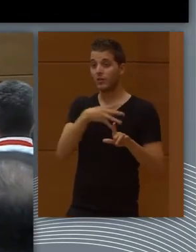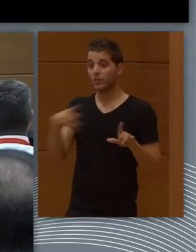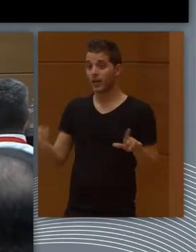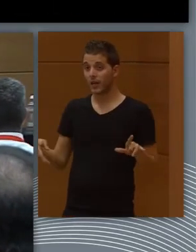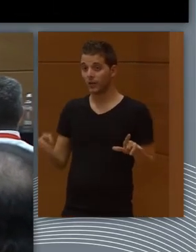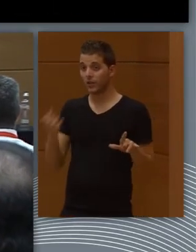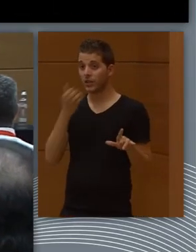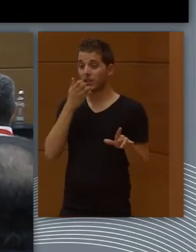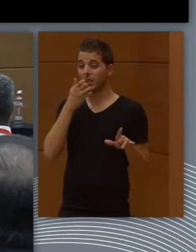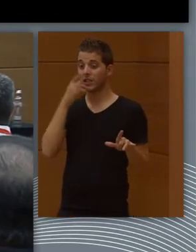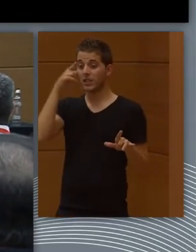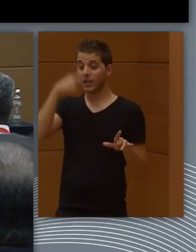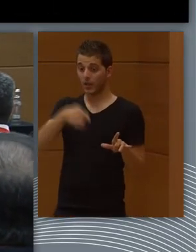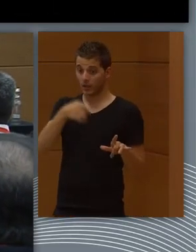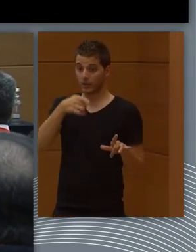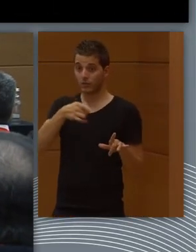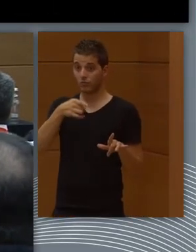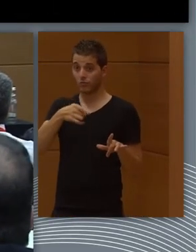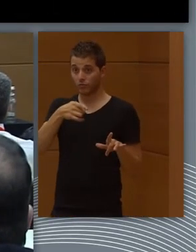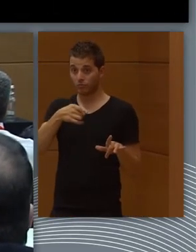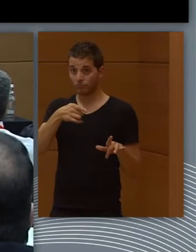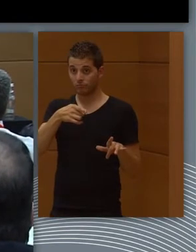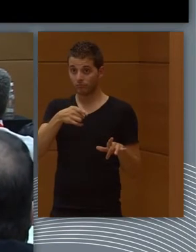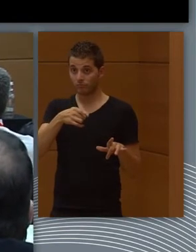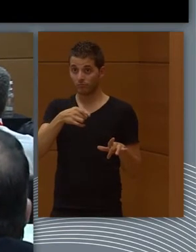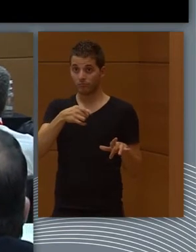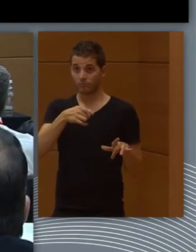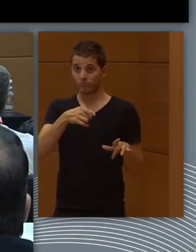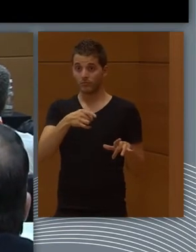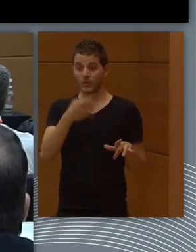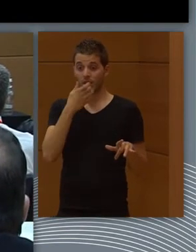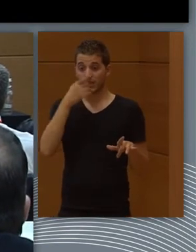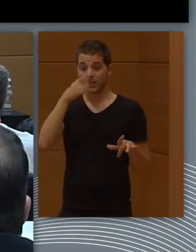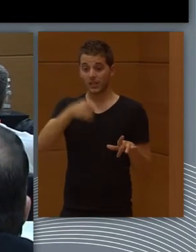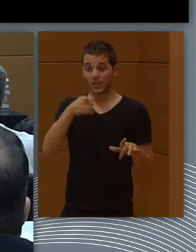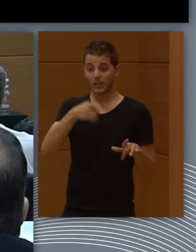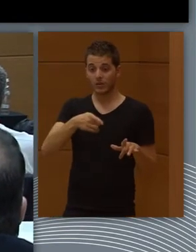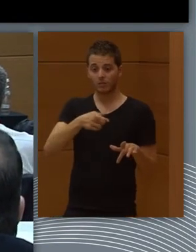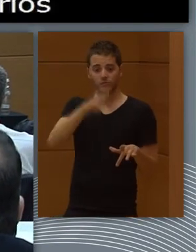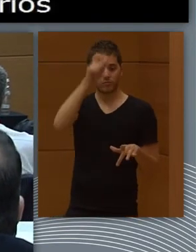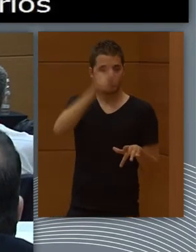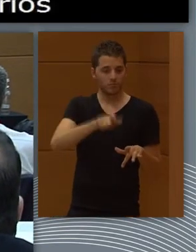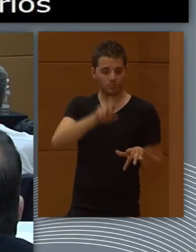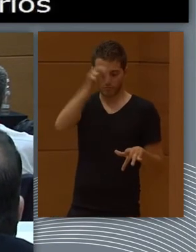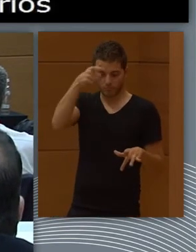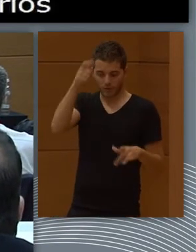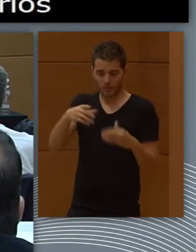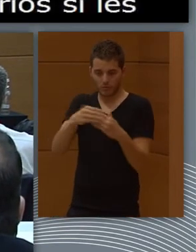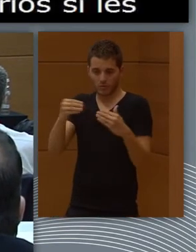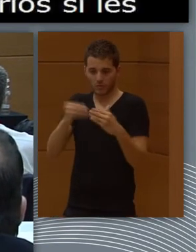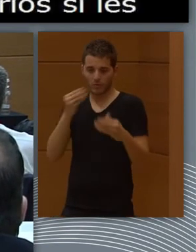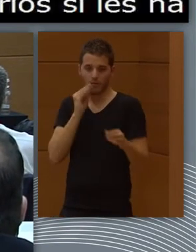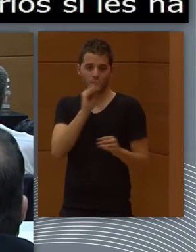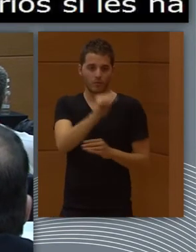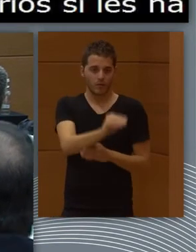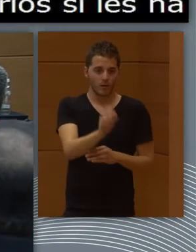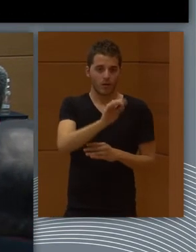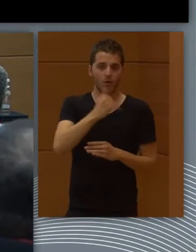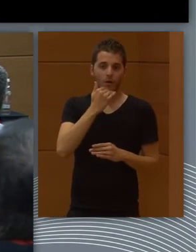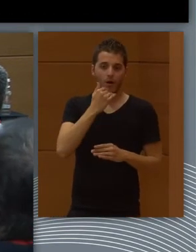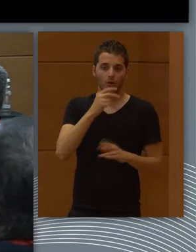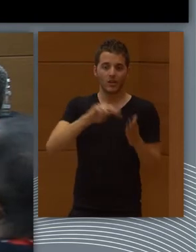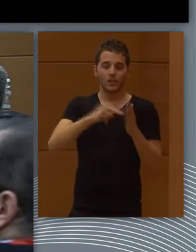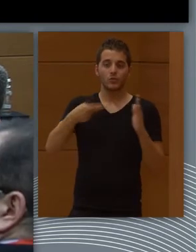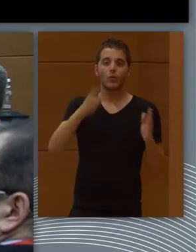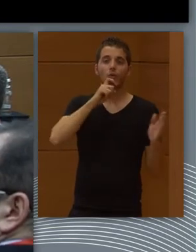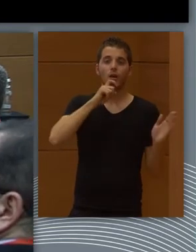eso les ha supuesto algún tipo de reclamación y cómo lo están solventando. Sí,